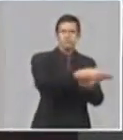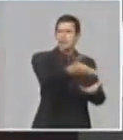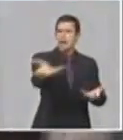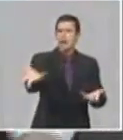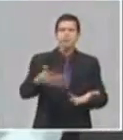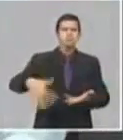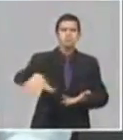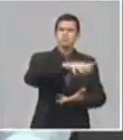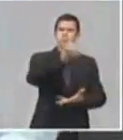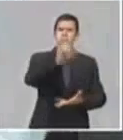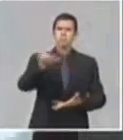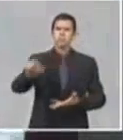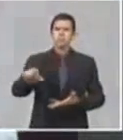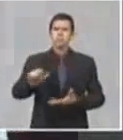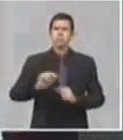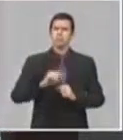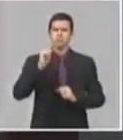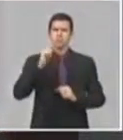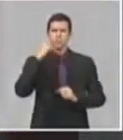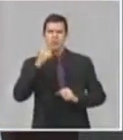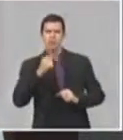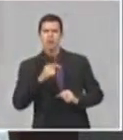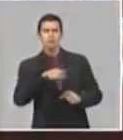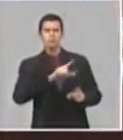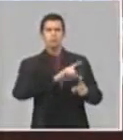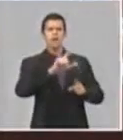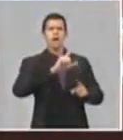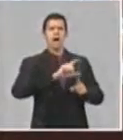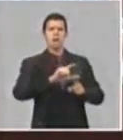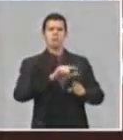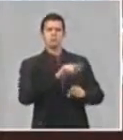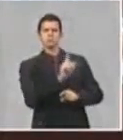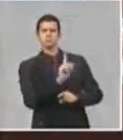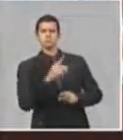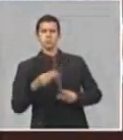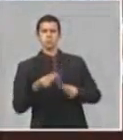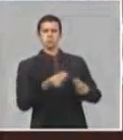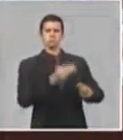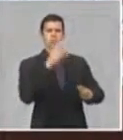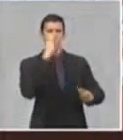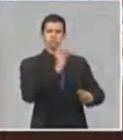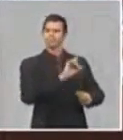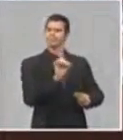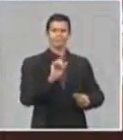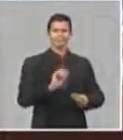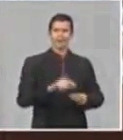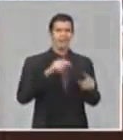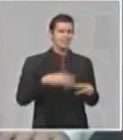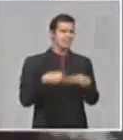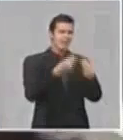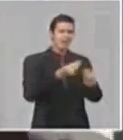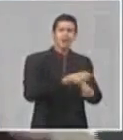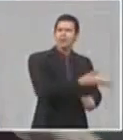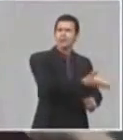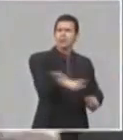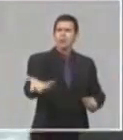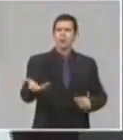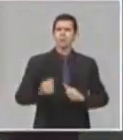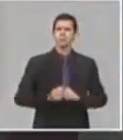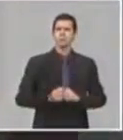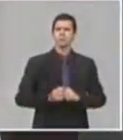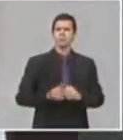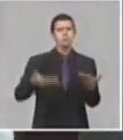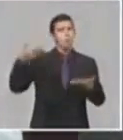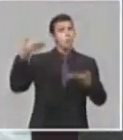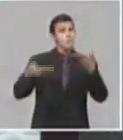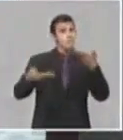que el que vive en la ciudad y trabaja por el estado díganme en qué país se vive en esas